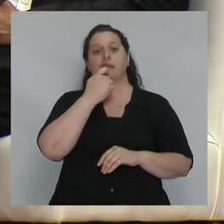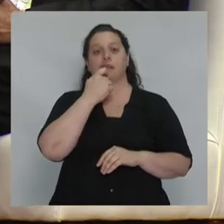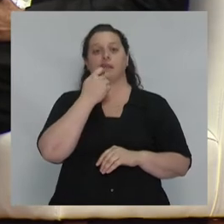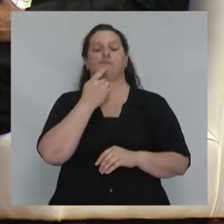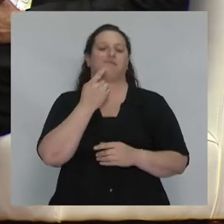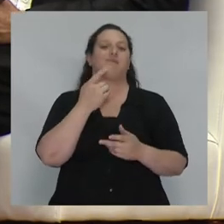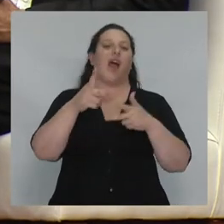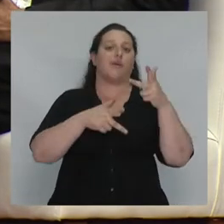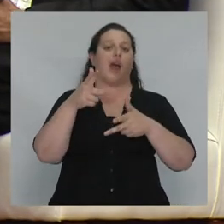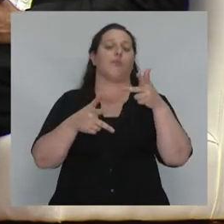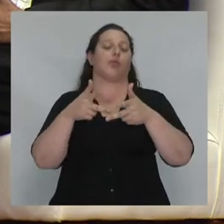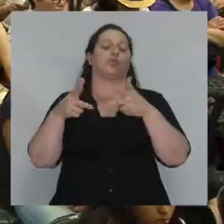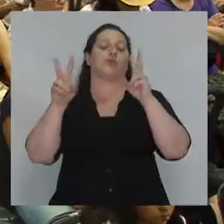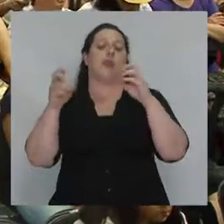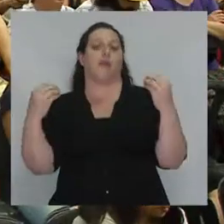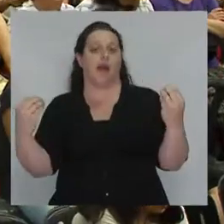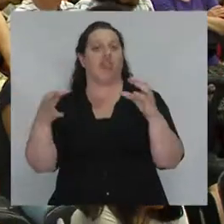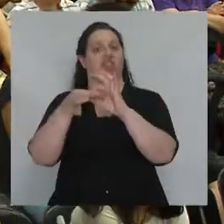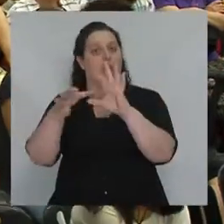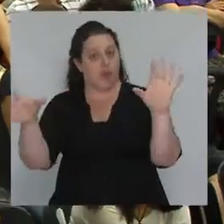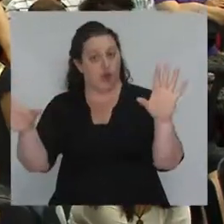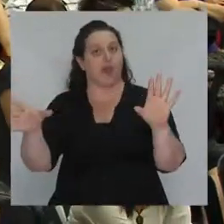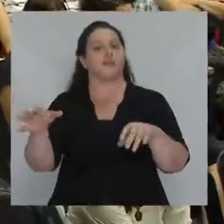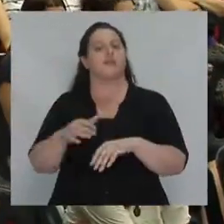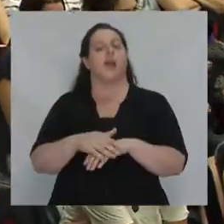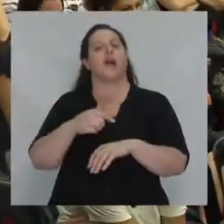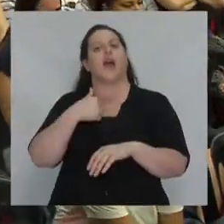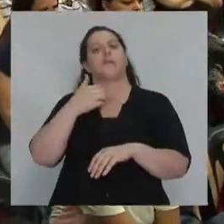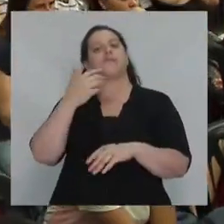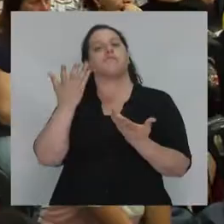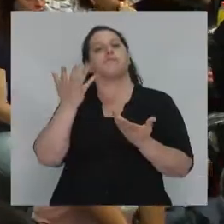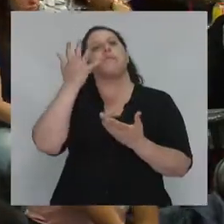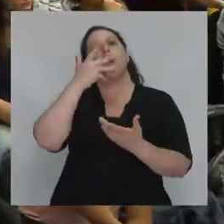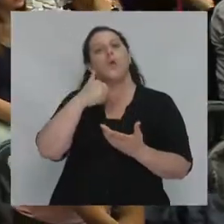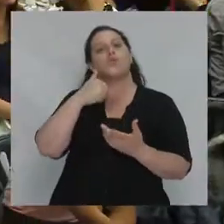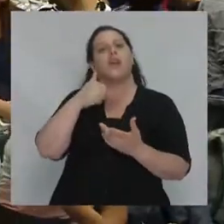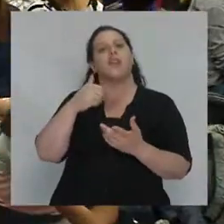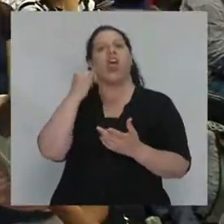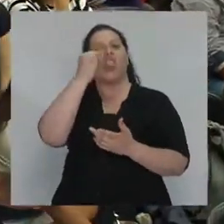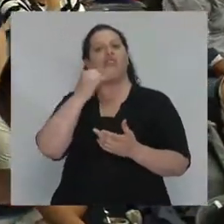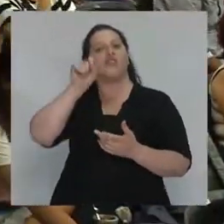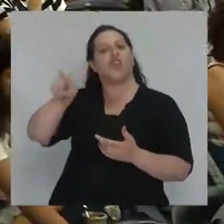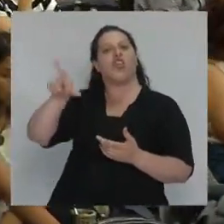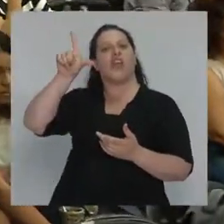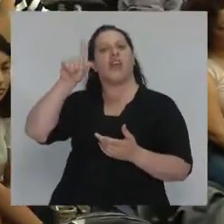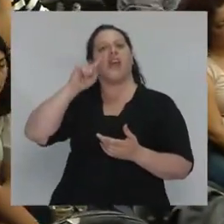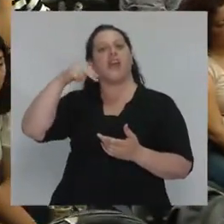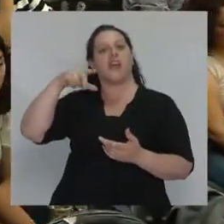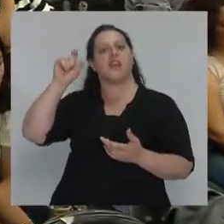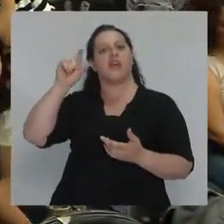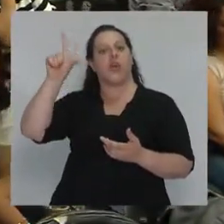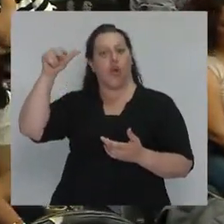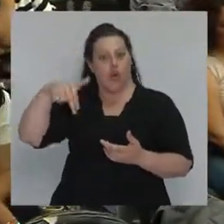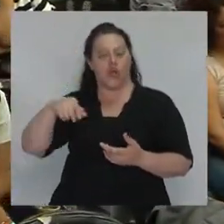democracia, Pablo, yo me acogería un poco a la definición que hace Lincoln, quien